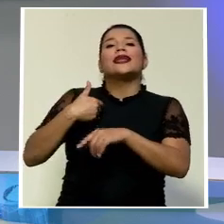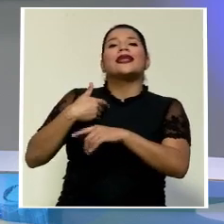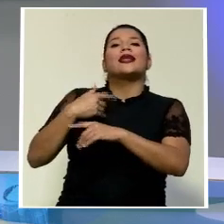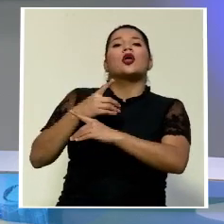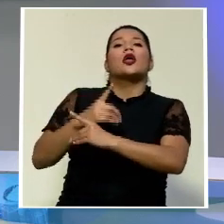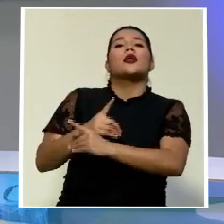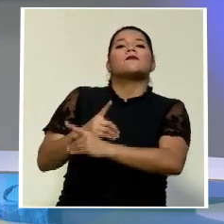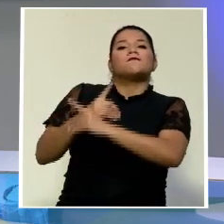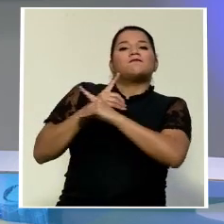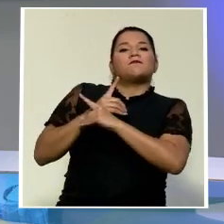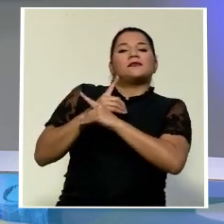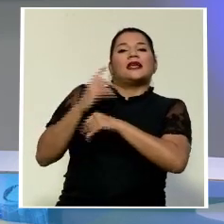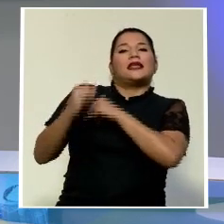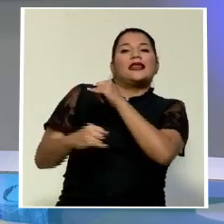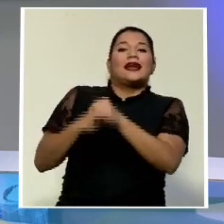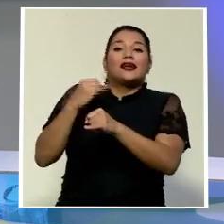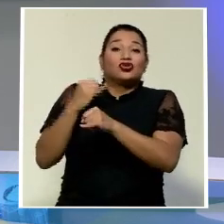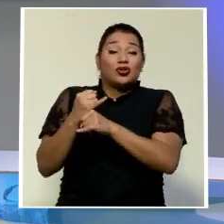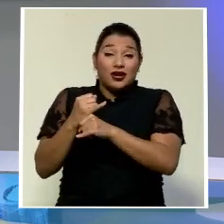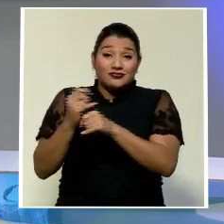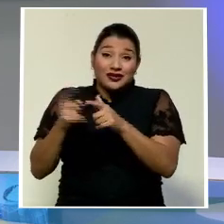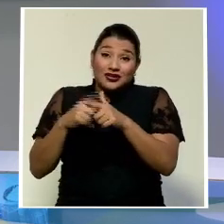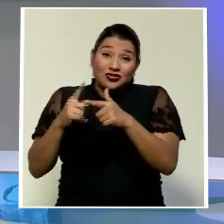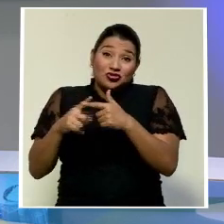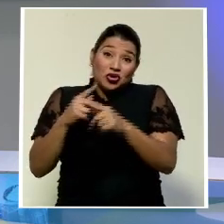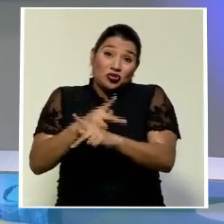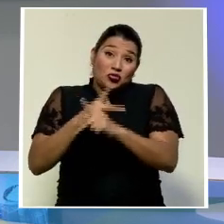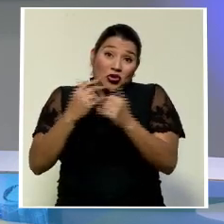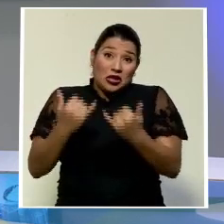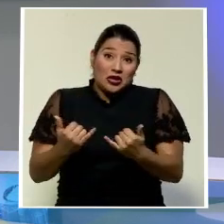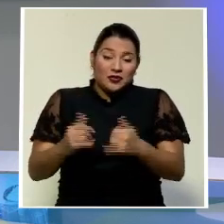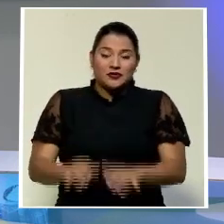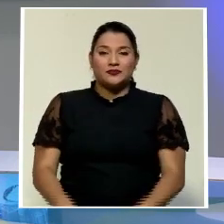que los protege en este tipo de situaciones.